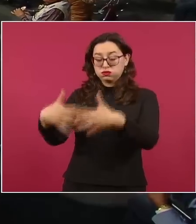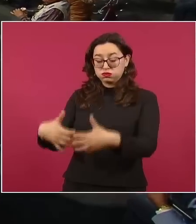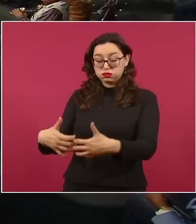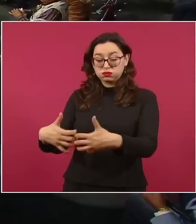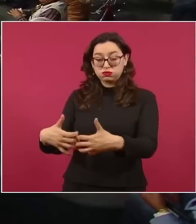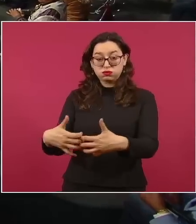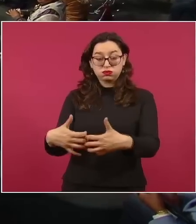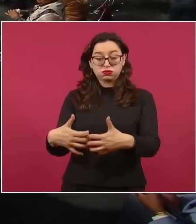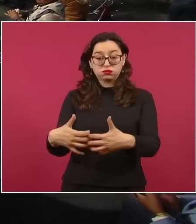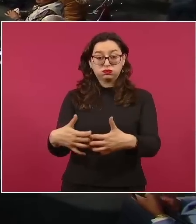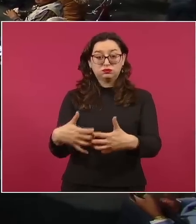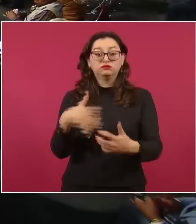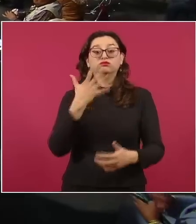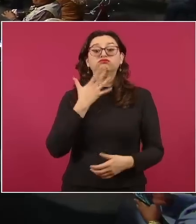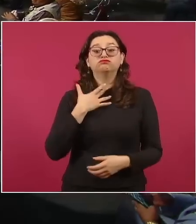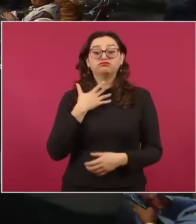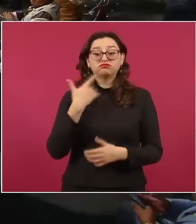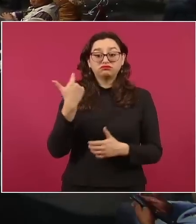se